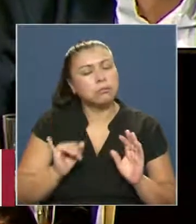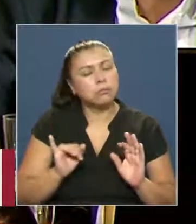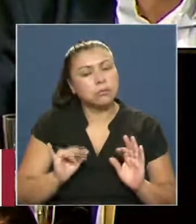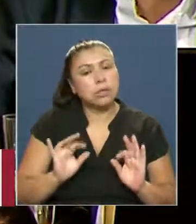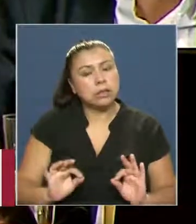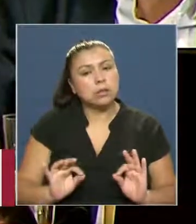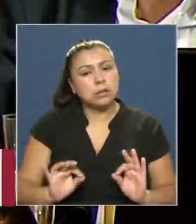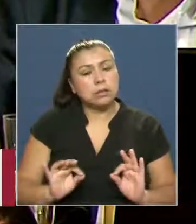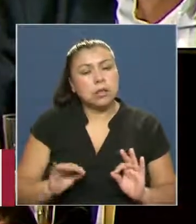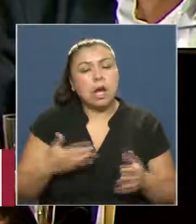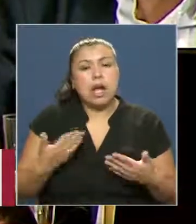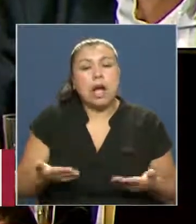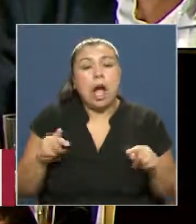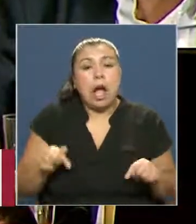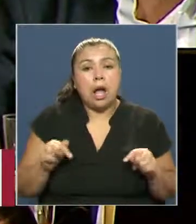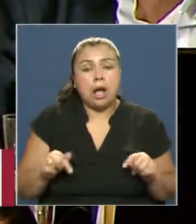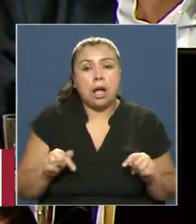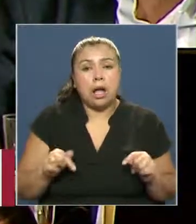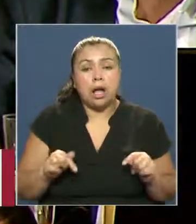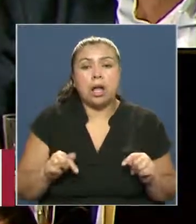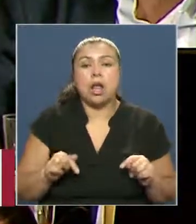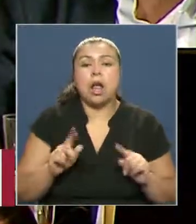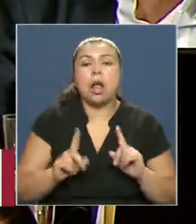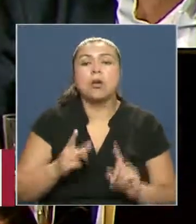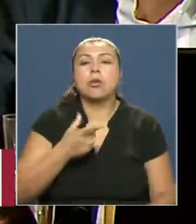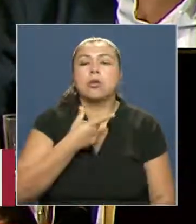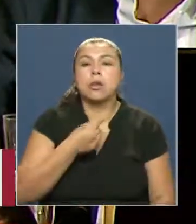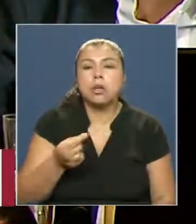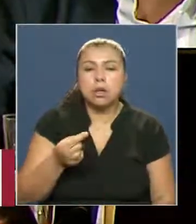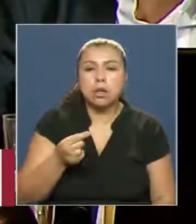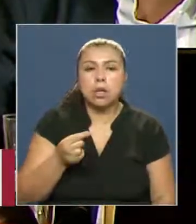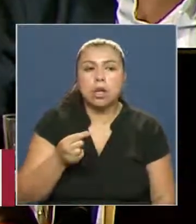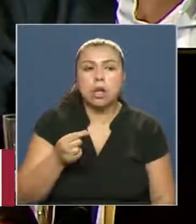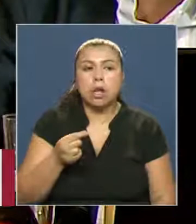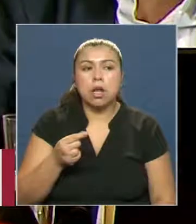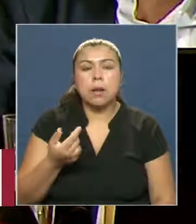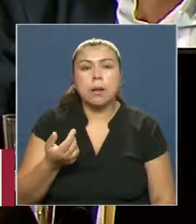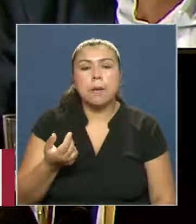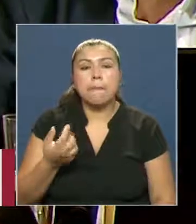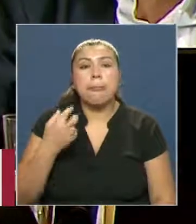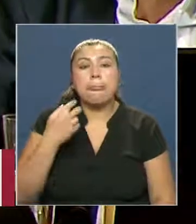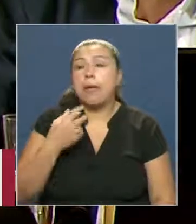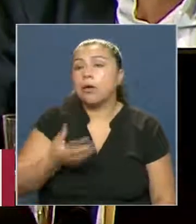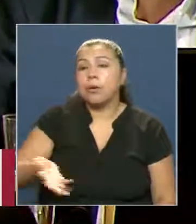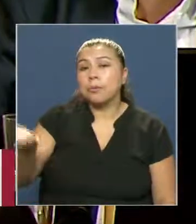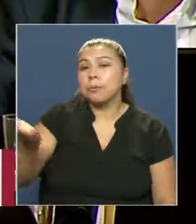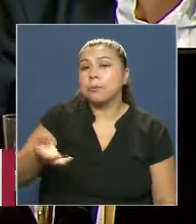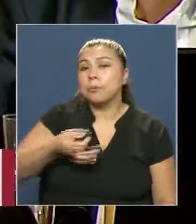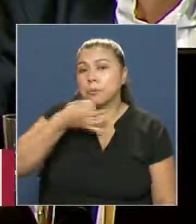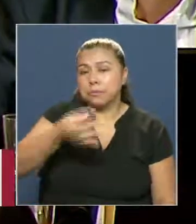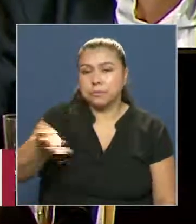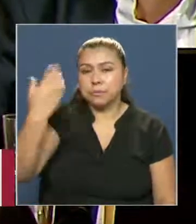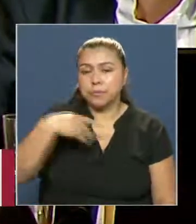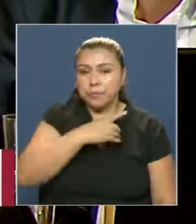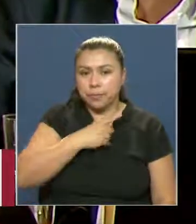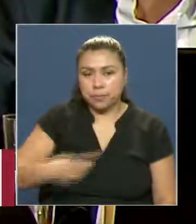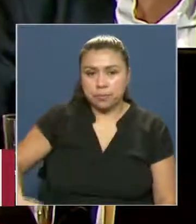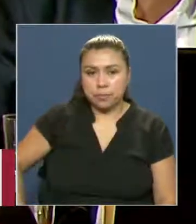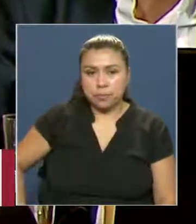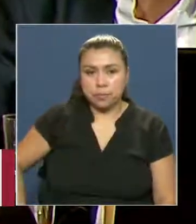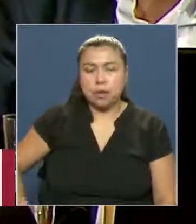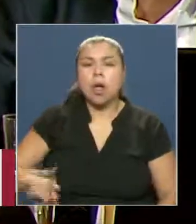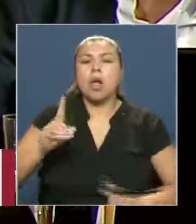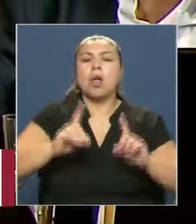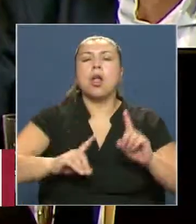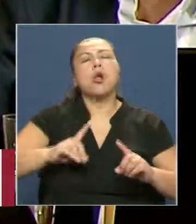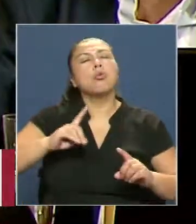aquí abundan aquellos que intentan a veces, y es parte de la condición humana, como bien señalaba el diputado que me antecedió, aquellos que pretenden